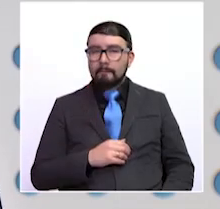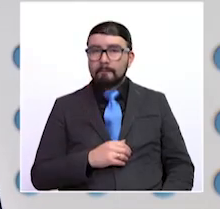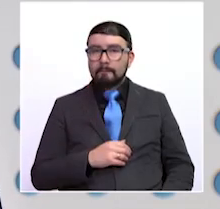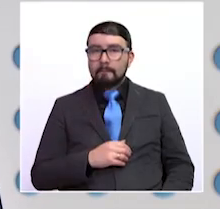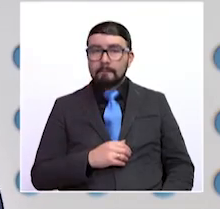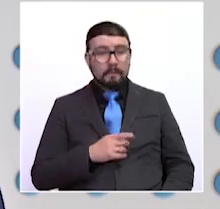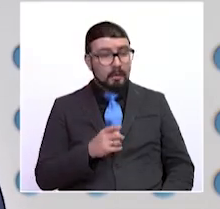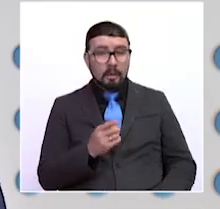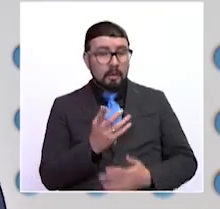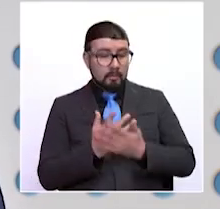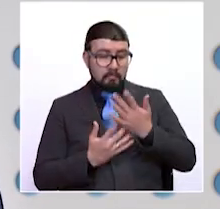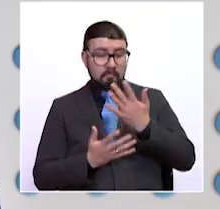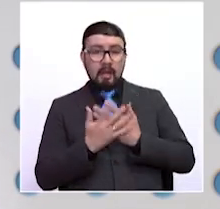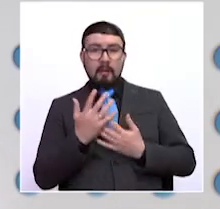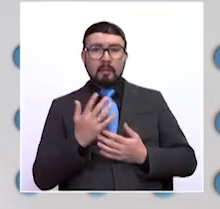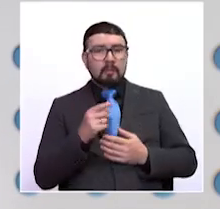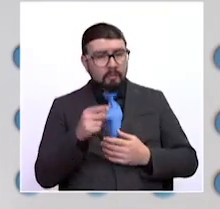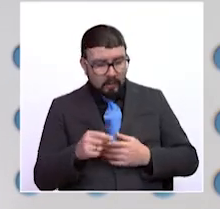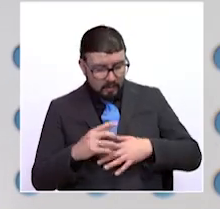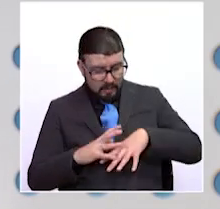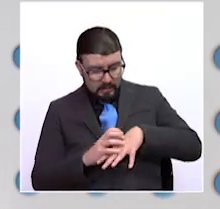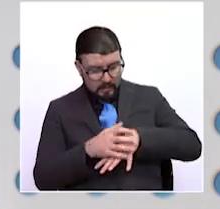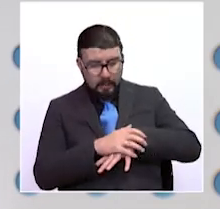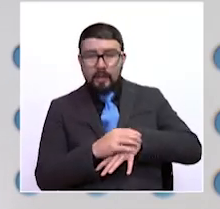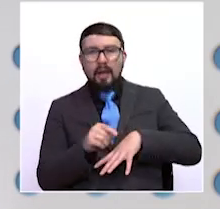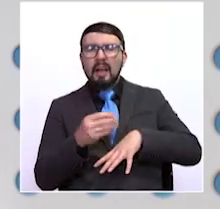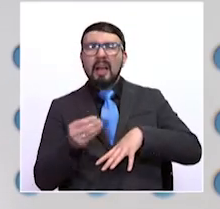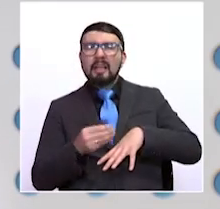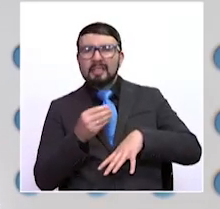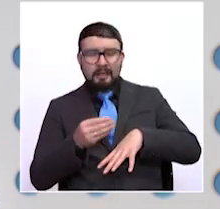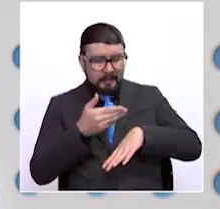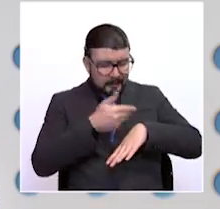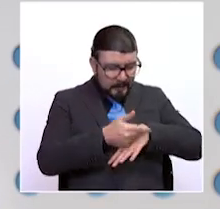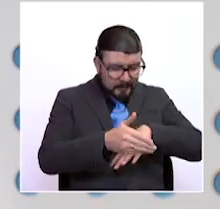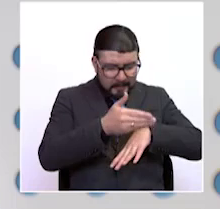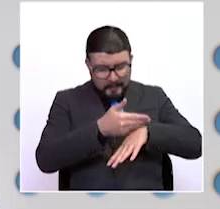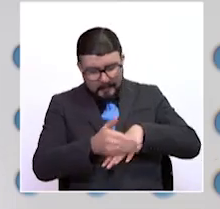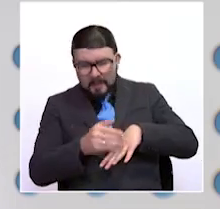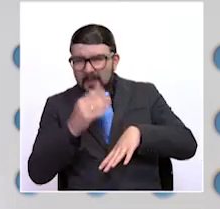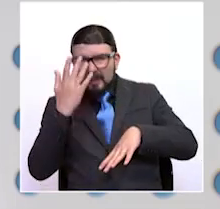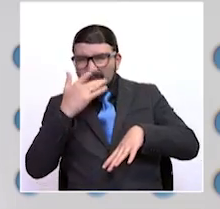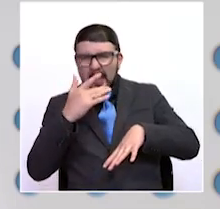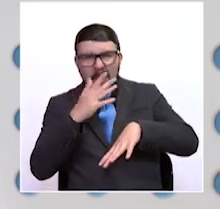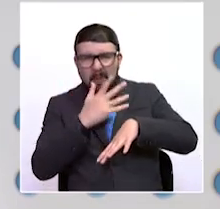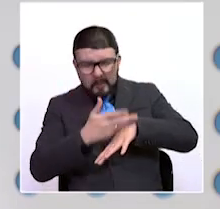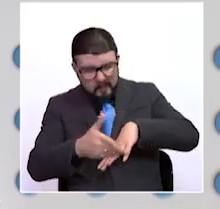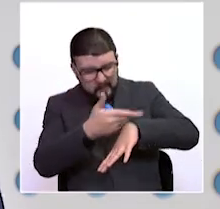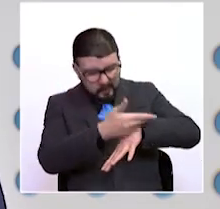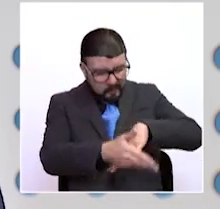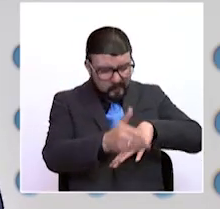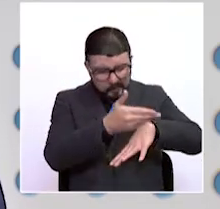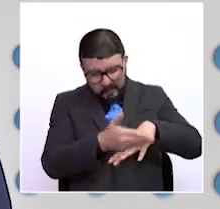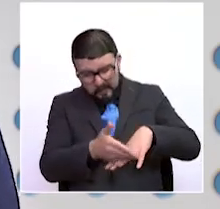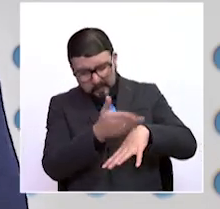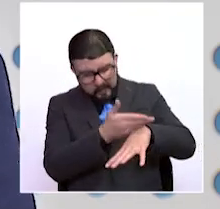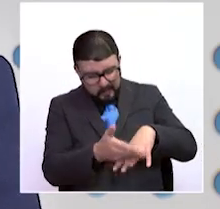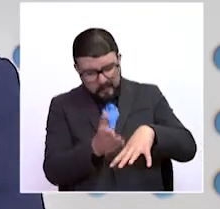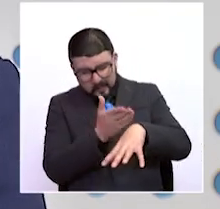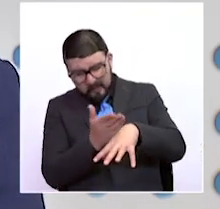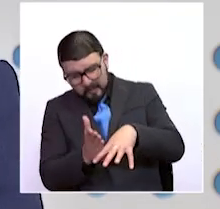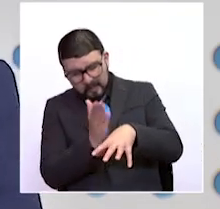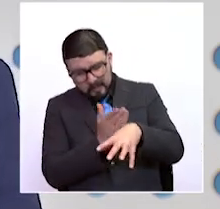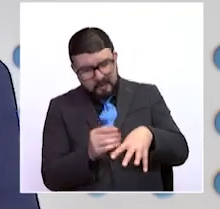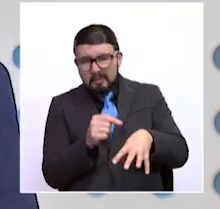mano hacemos un debridamiento, que es quitarle el tejido que está negro, ese tejido que se llama tejido necrótico porque